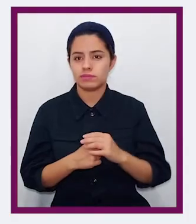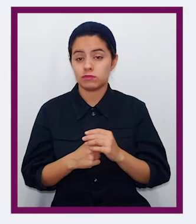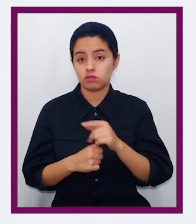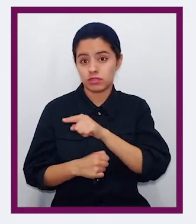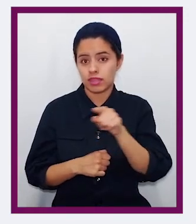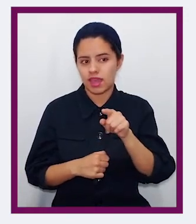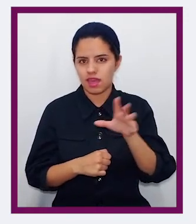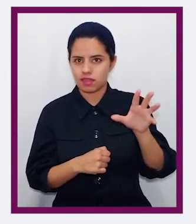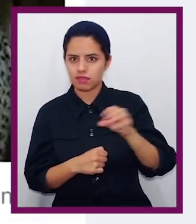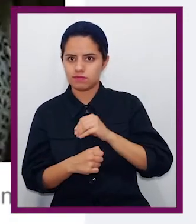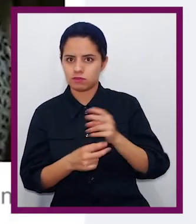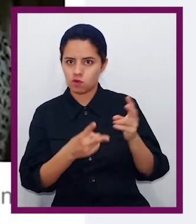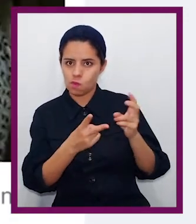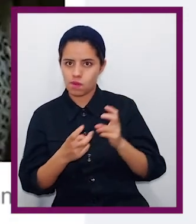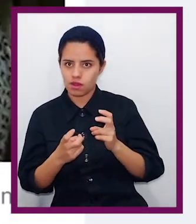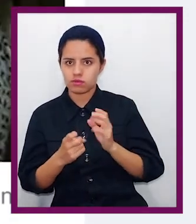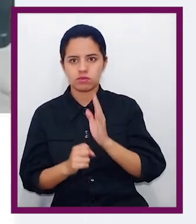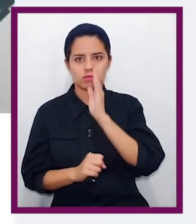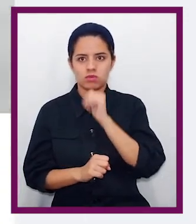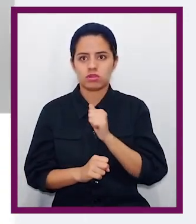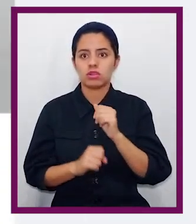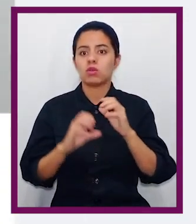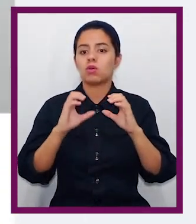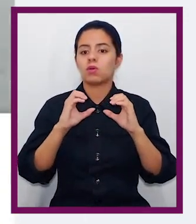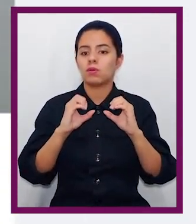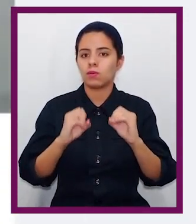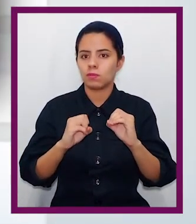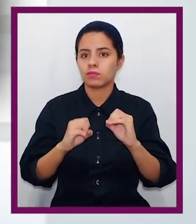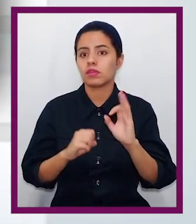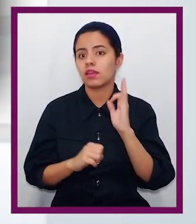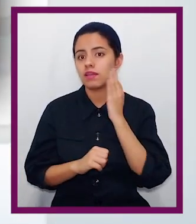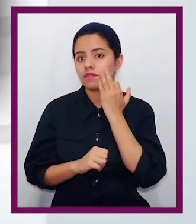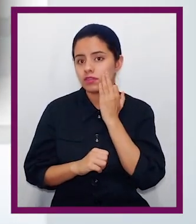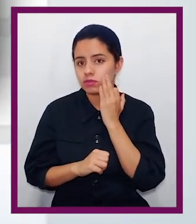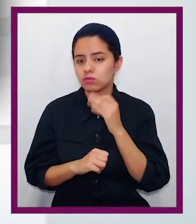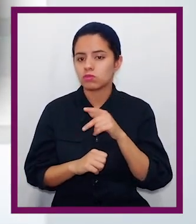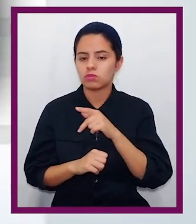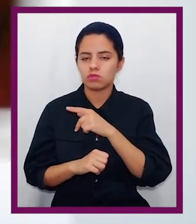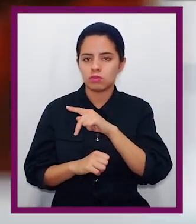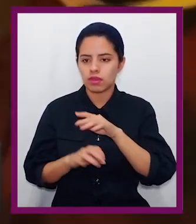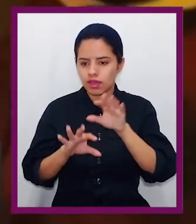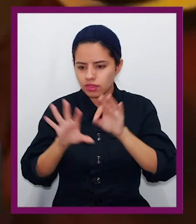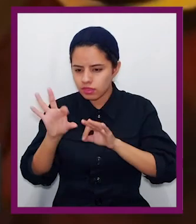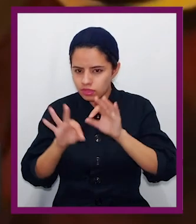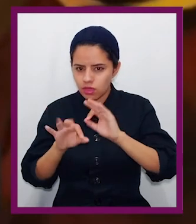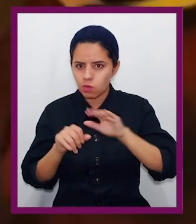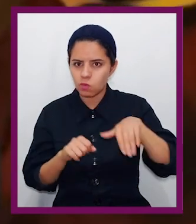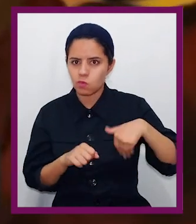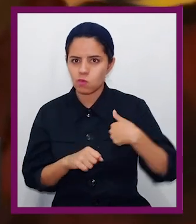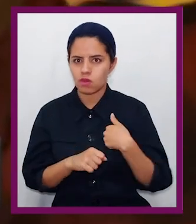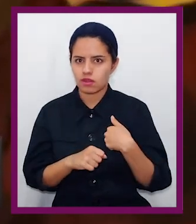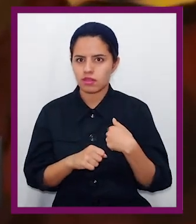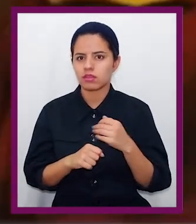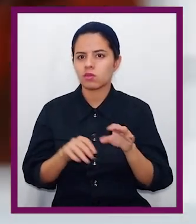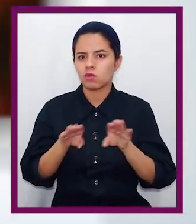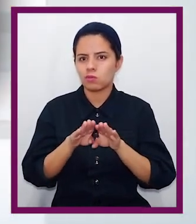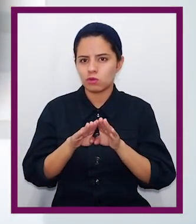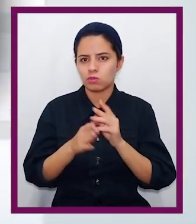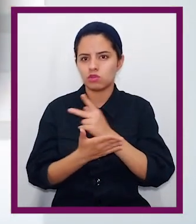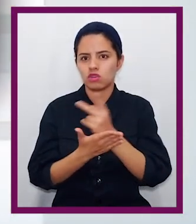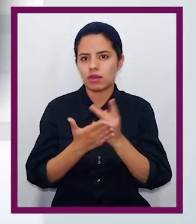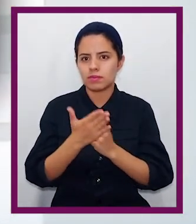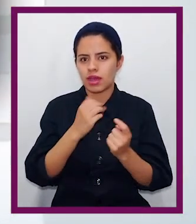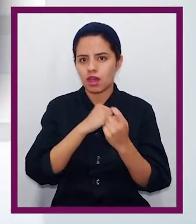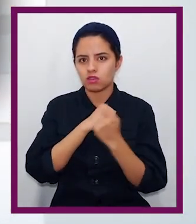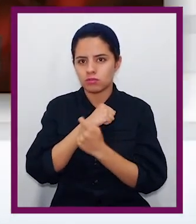propiedad intelectual. No puedes acceder a datos de productos de Facebook ni recopilarlos usando medios